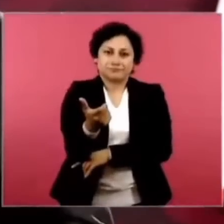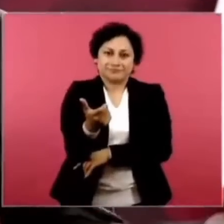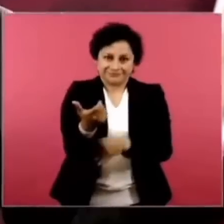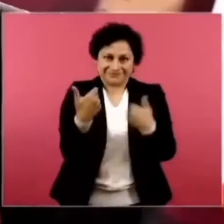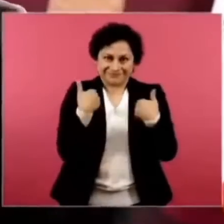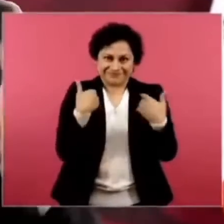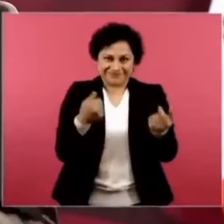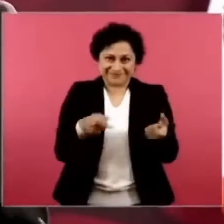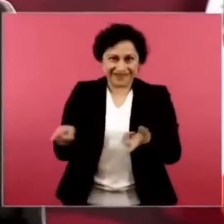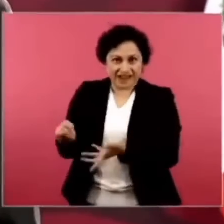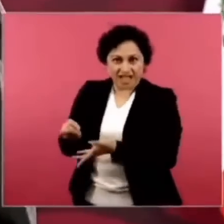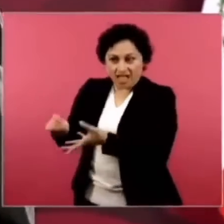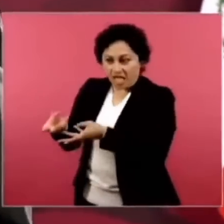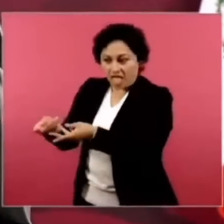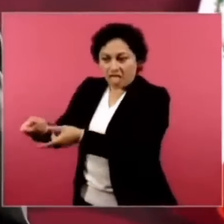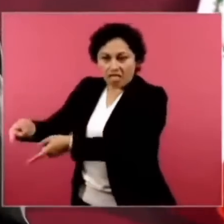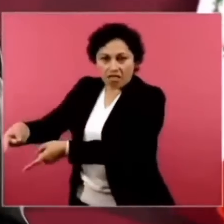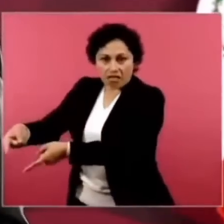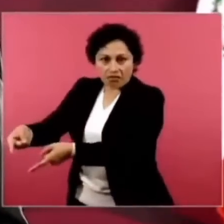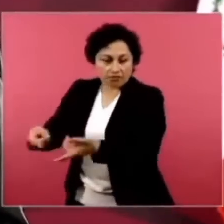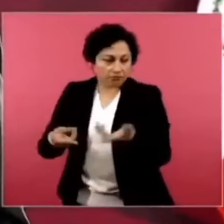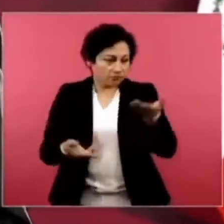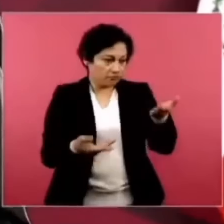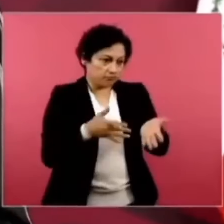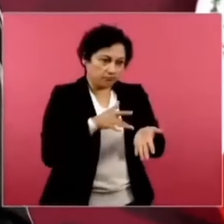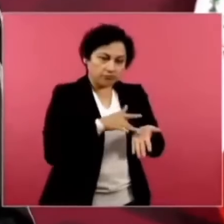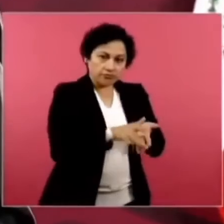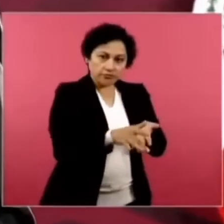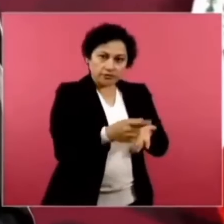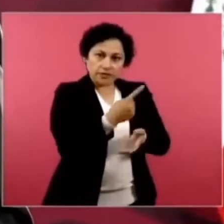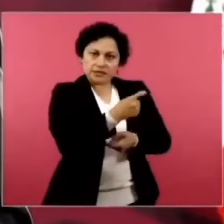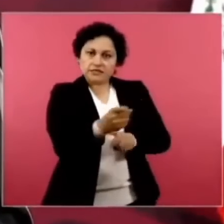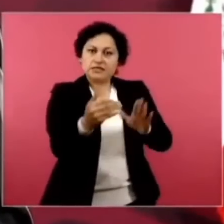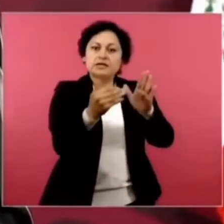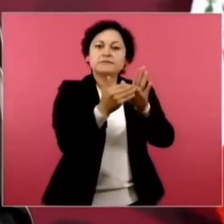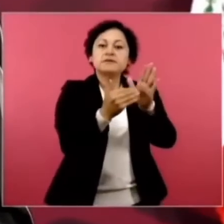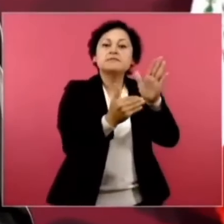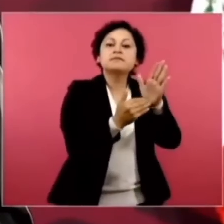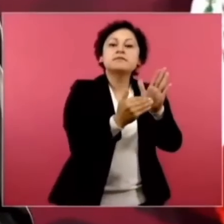a 200,000. 100,000 millones de pesos.